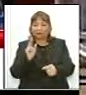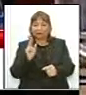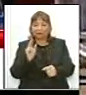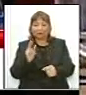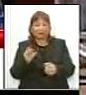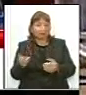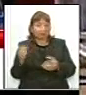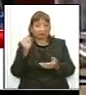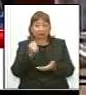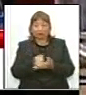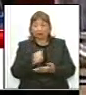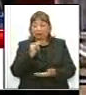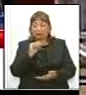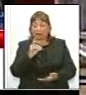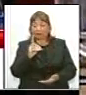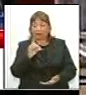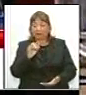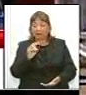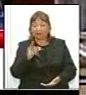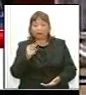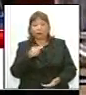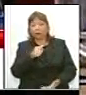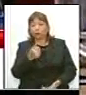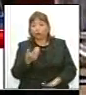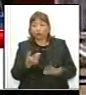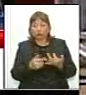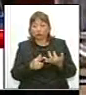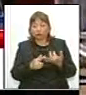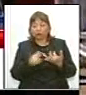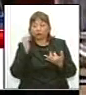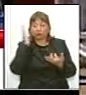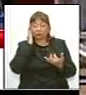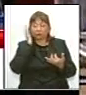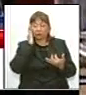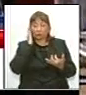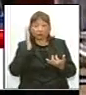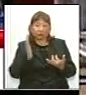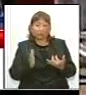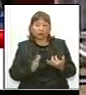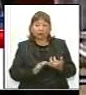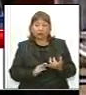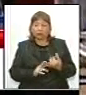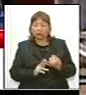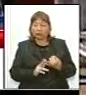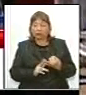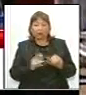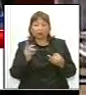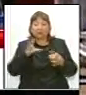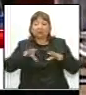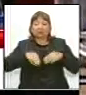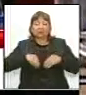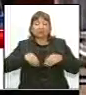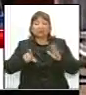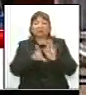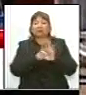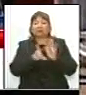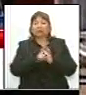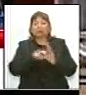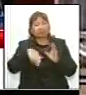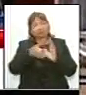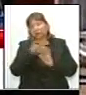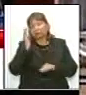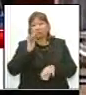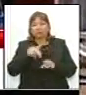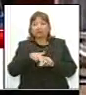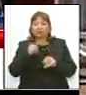se dio el indulto. Otros que sabemos que porque no les aprueban sus leyes, entonces me voy.